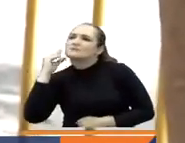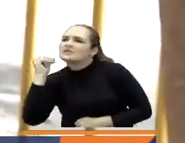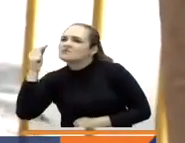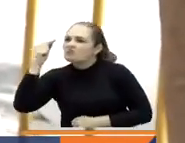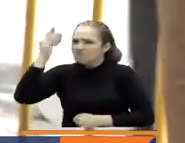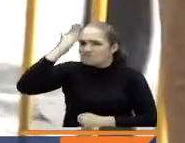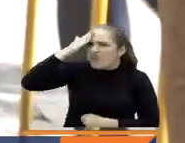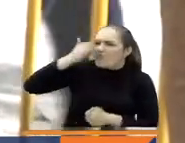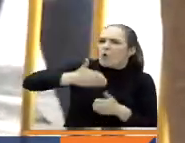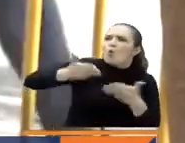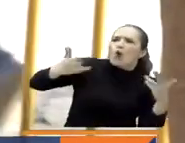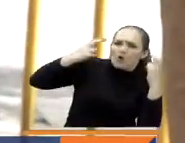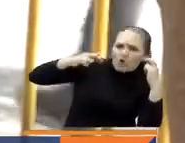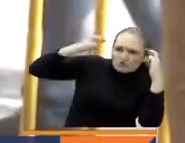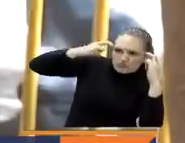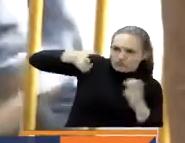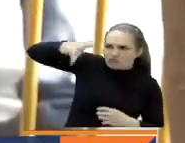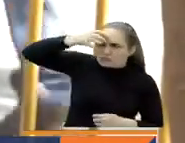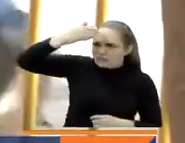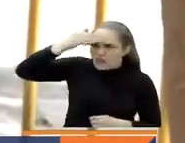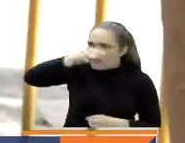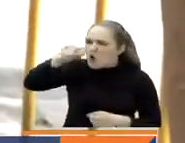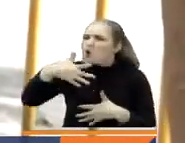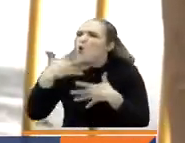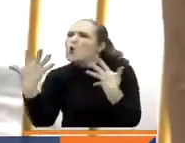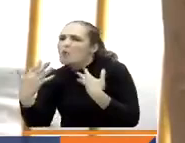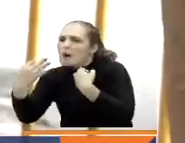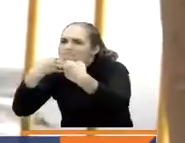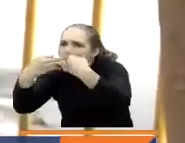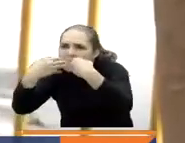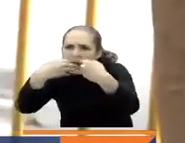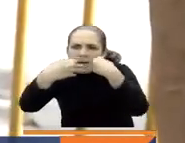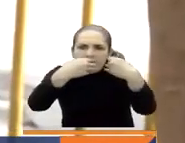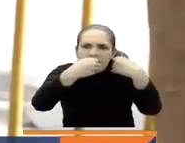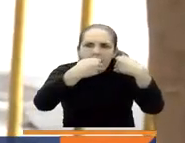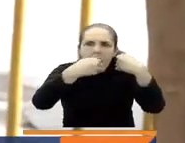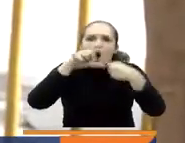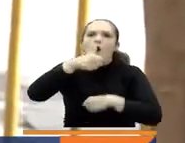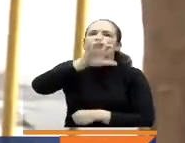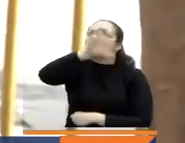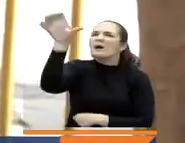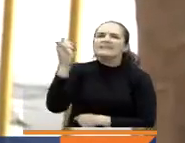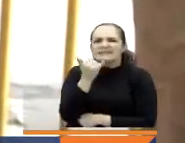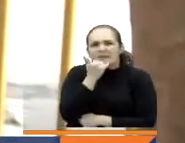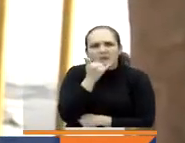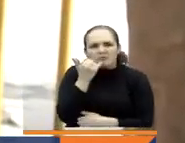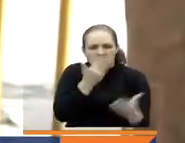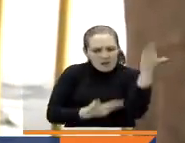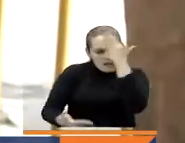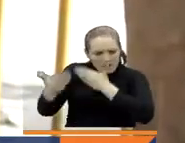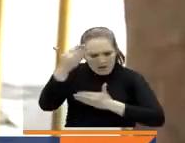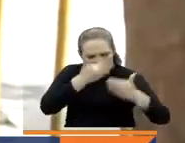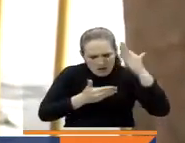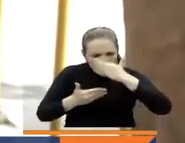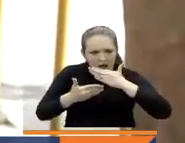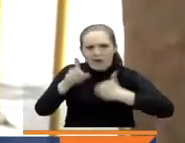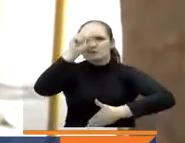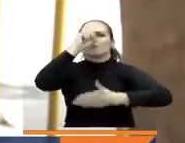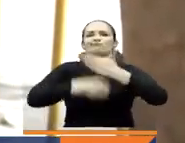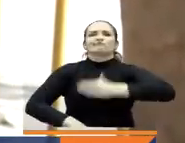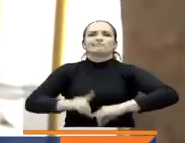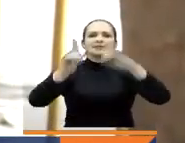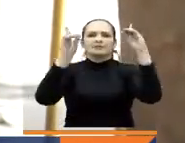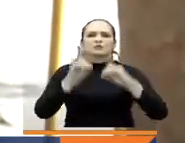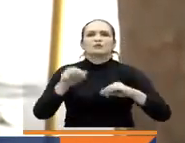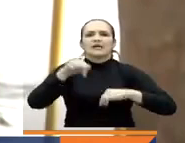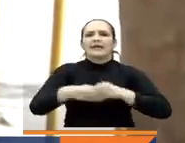ya han trazado esto, conocer lo que ha pasado en otros países y poder recoger las